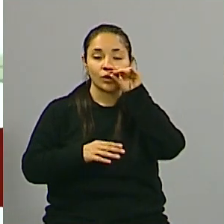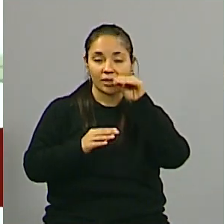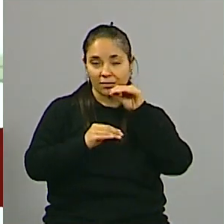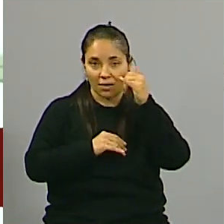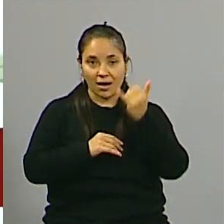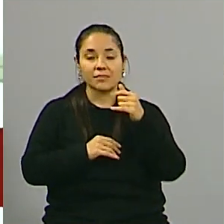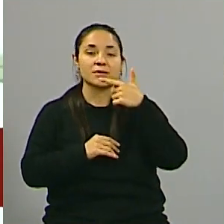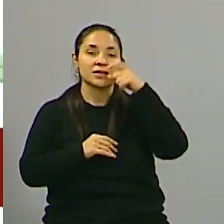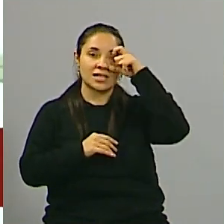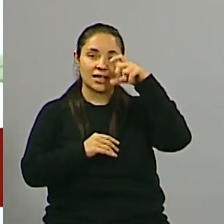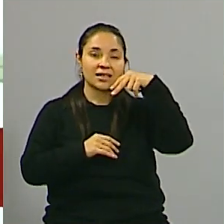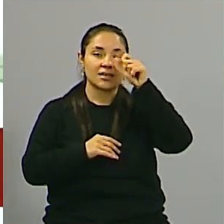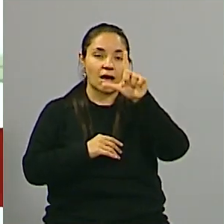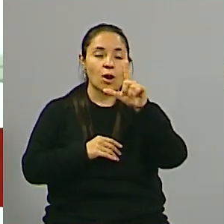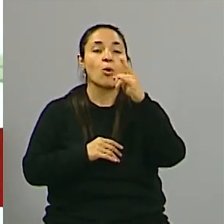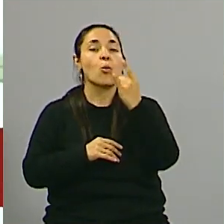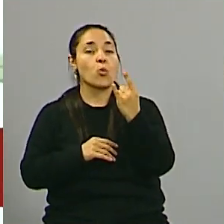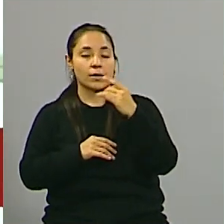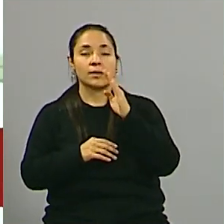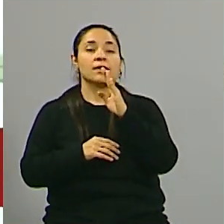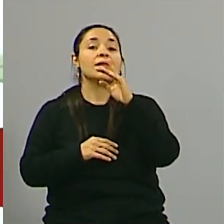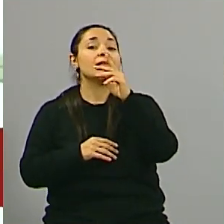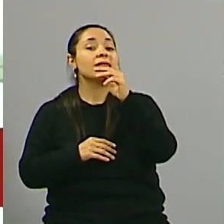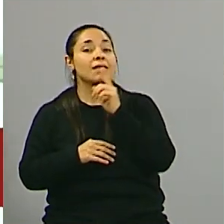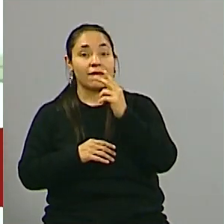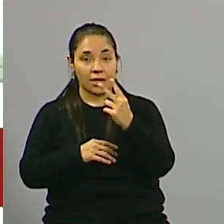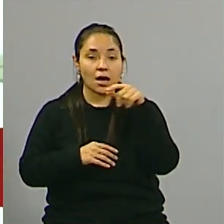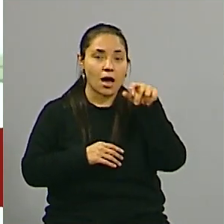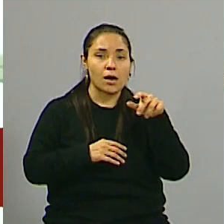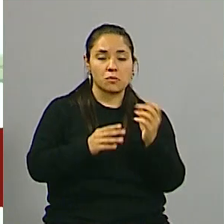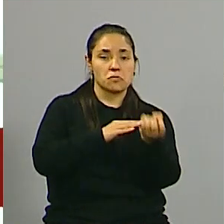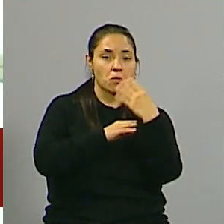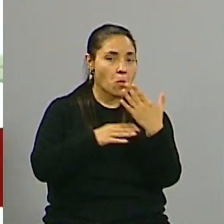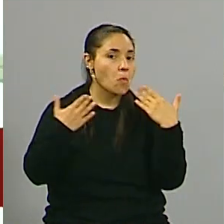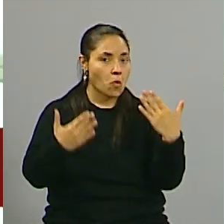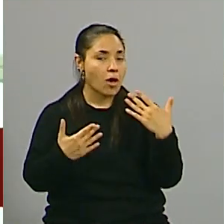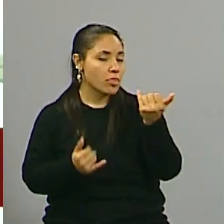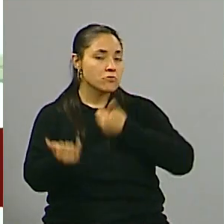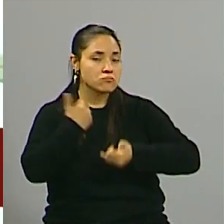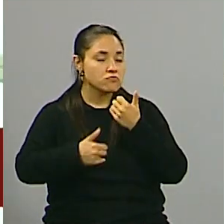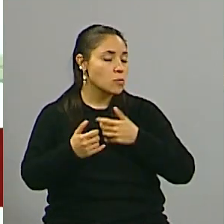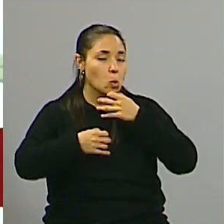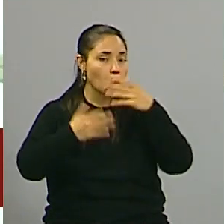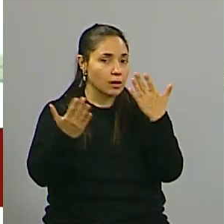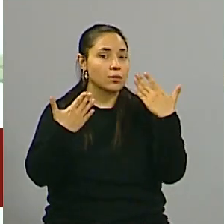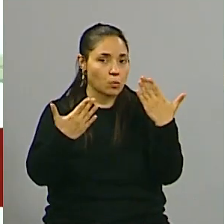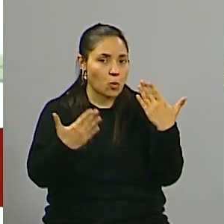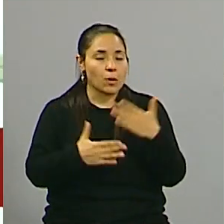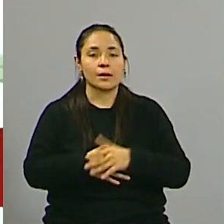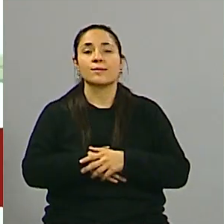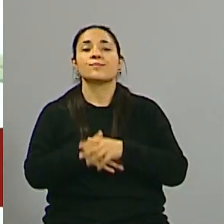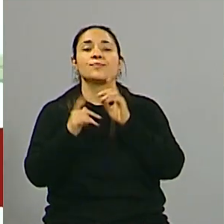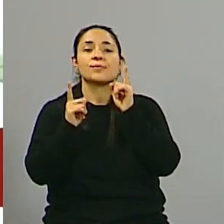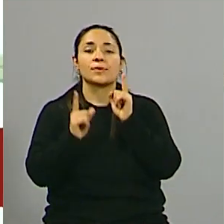como Señal UTV. Ustedes pueden escribirnos si quieren y, por supuesto, si tienen alguna sugerencia para hacerlo, nos la pueden comunicar. Vamos a hablar